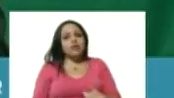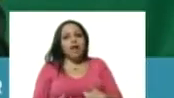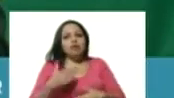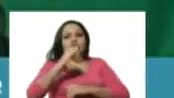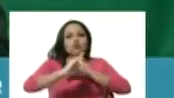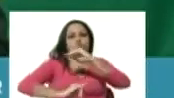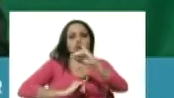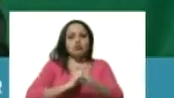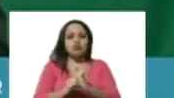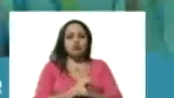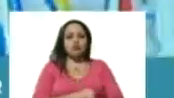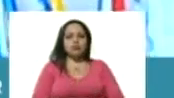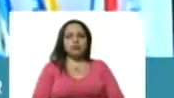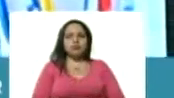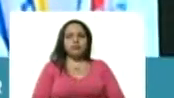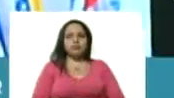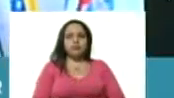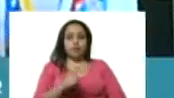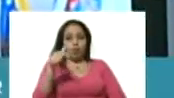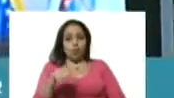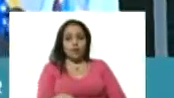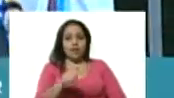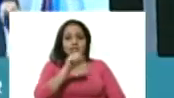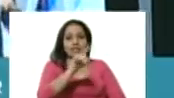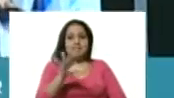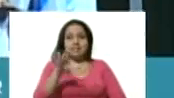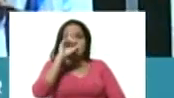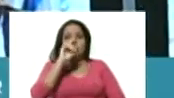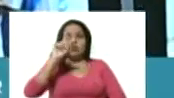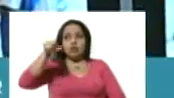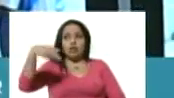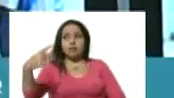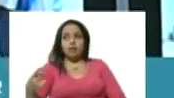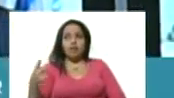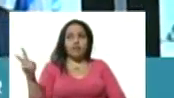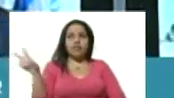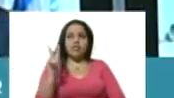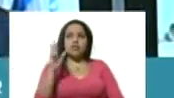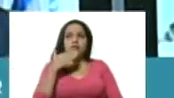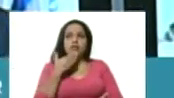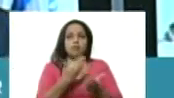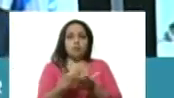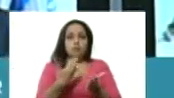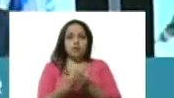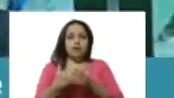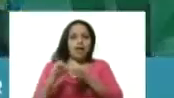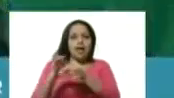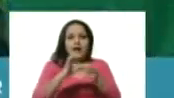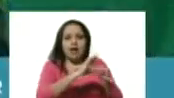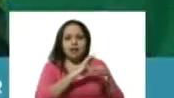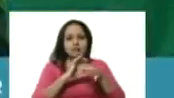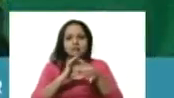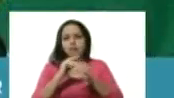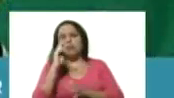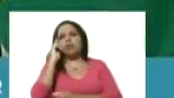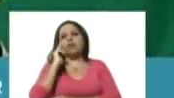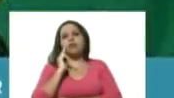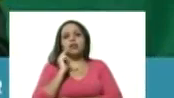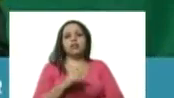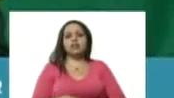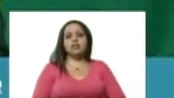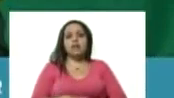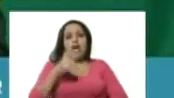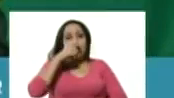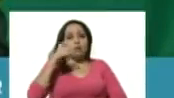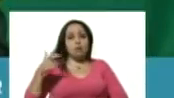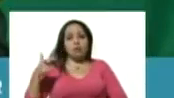internacional. Bueno, hoy, 15 años después, Venezuela le propone a la Alianza Bolivariana, a nuestros pueblos